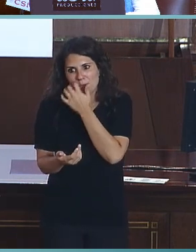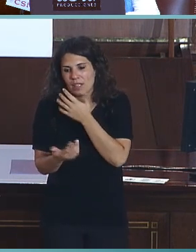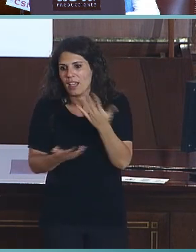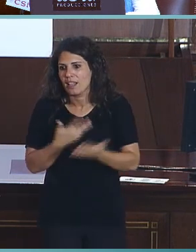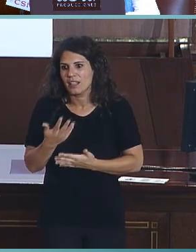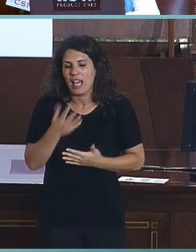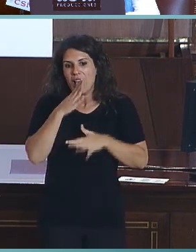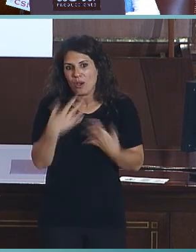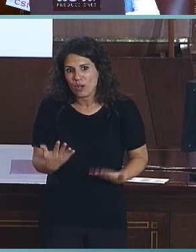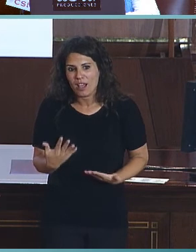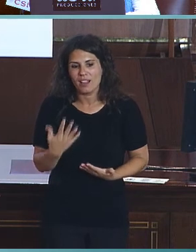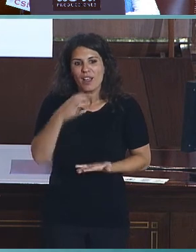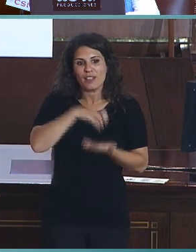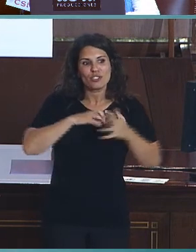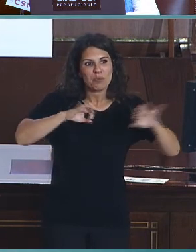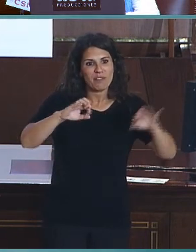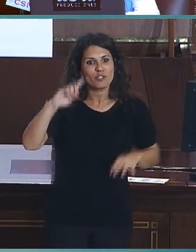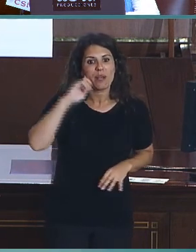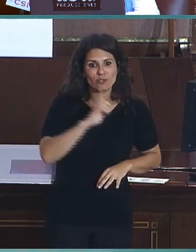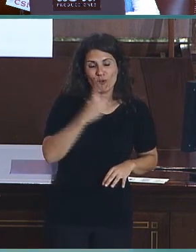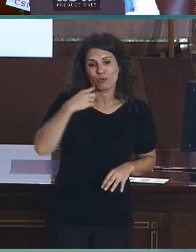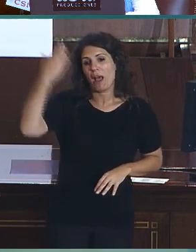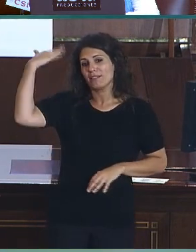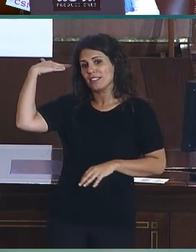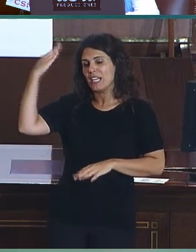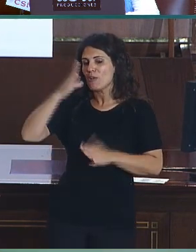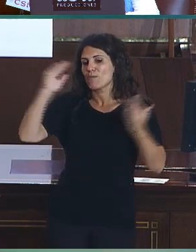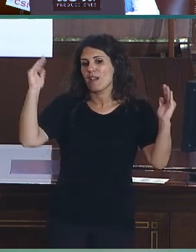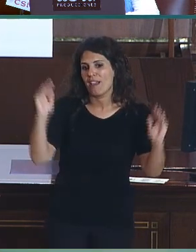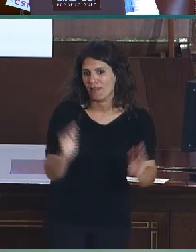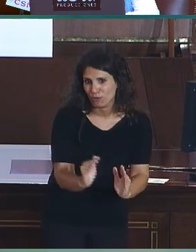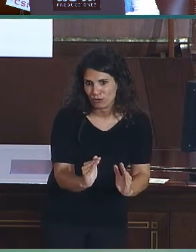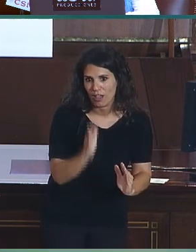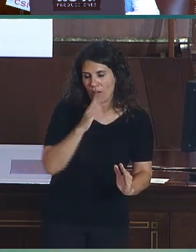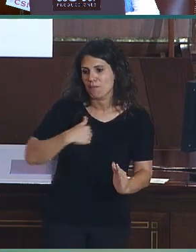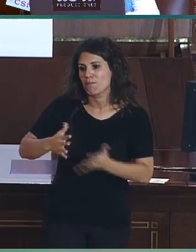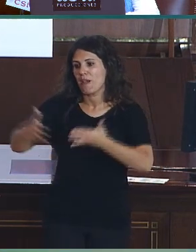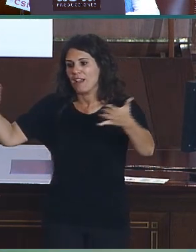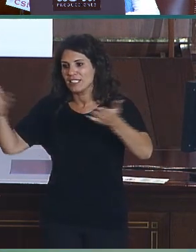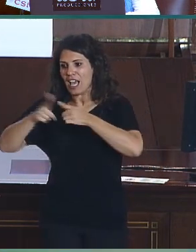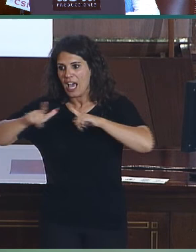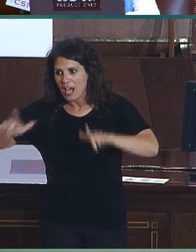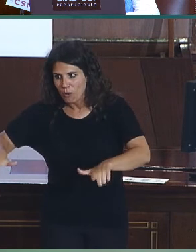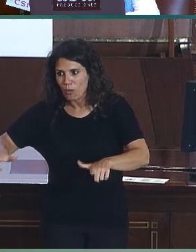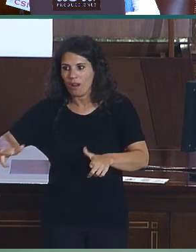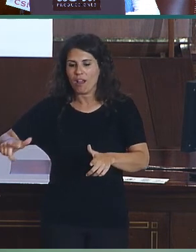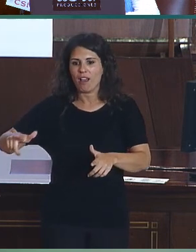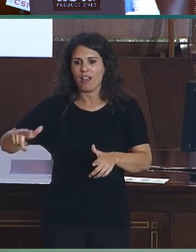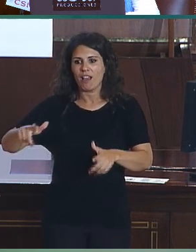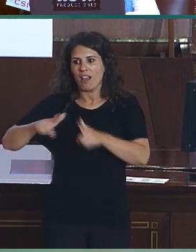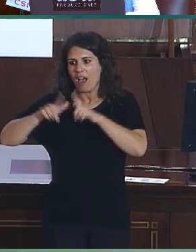reduciendo la presencia de los centros específicos para sordos y aumentando las aulas